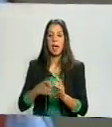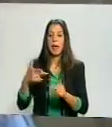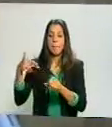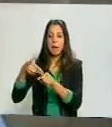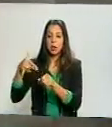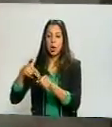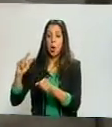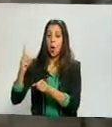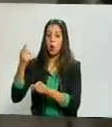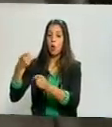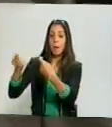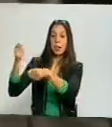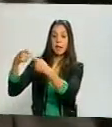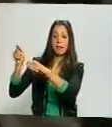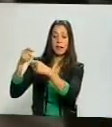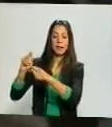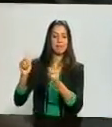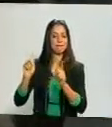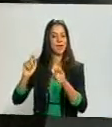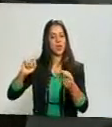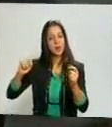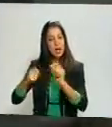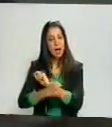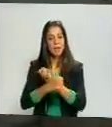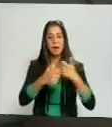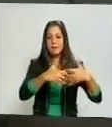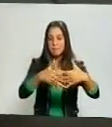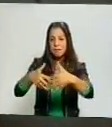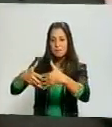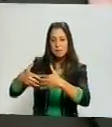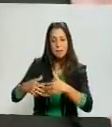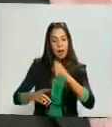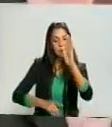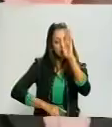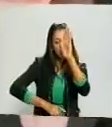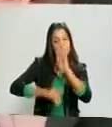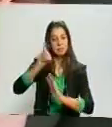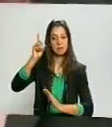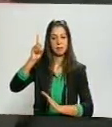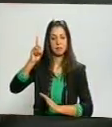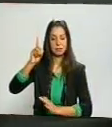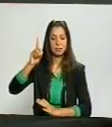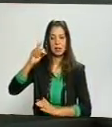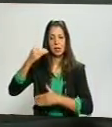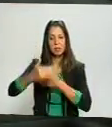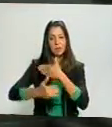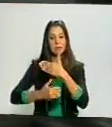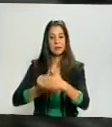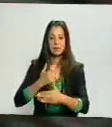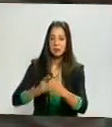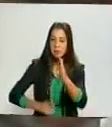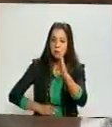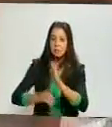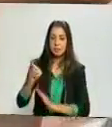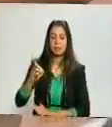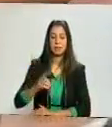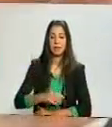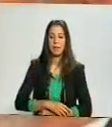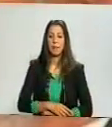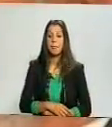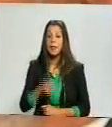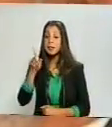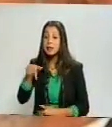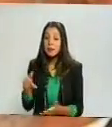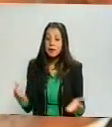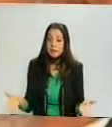economía, que es el camino que puede conducirnos hacia una economía postpetrolera y postrentista. Además de impulsar